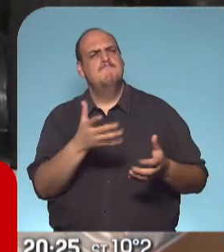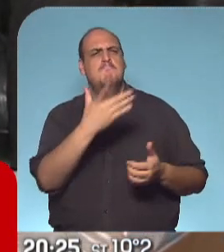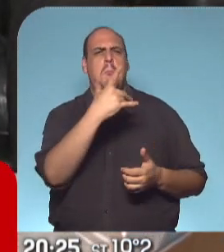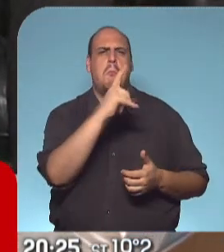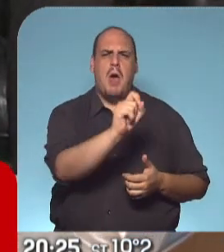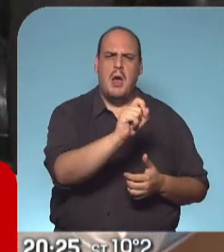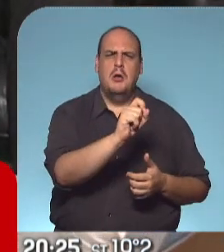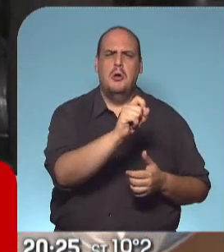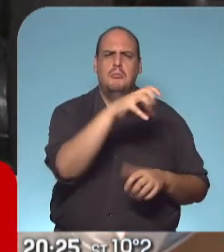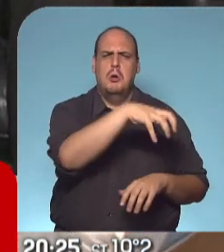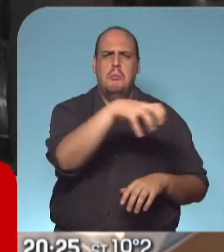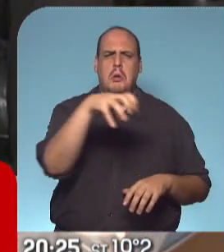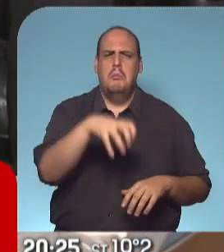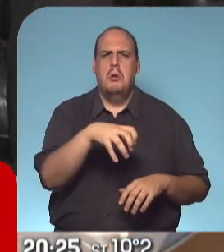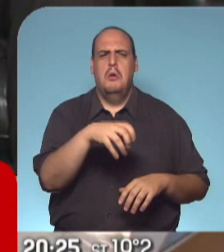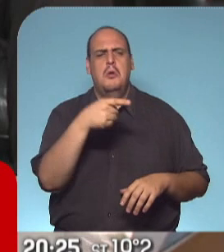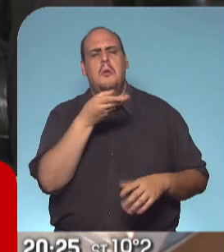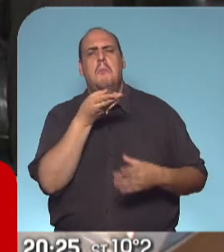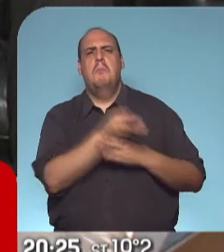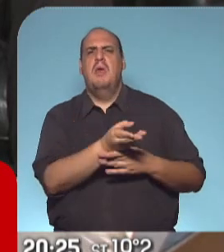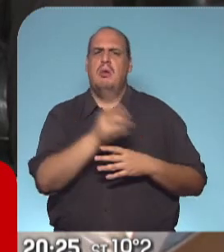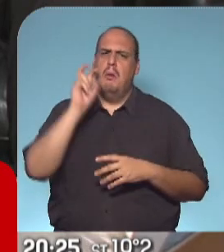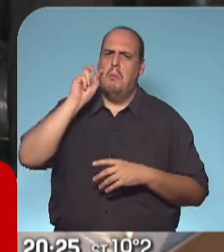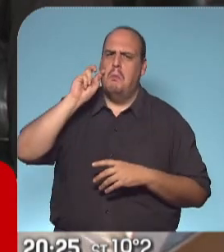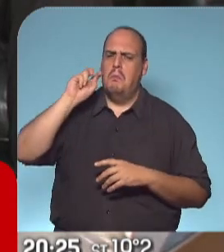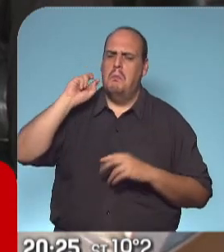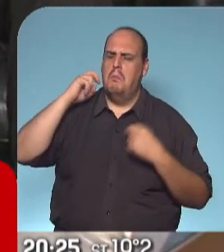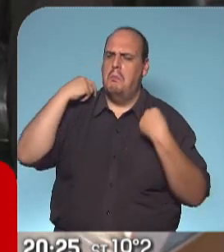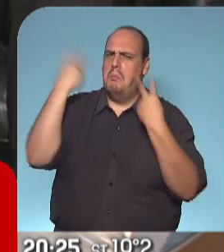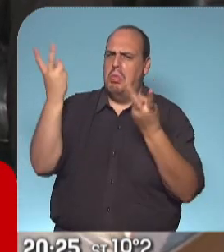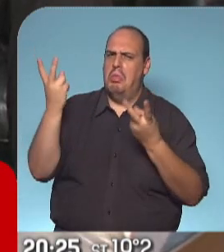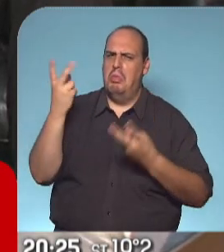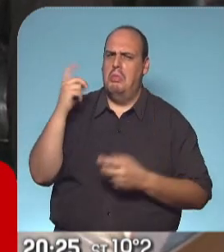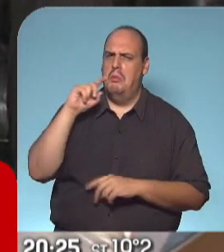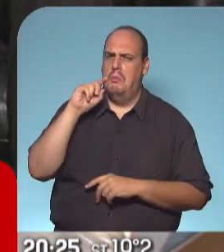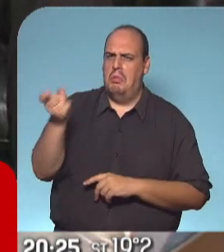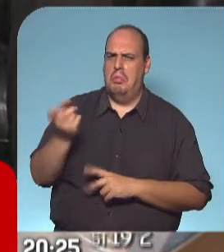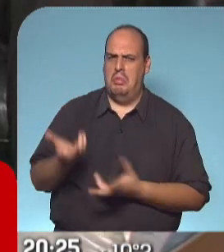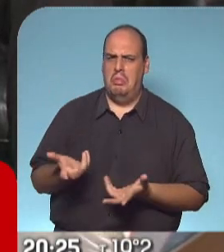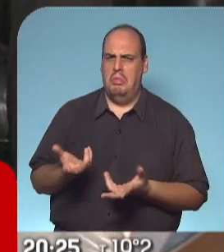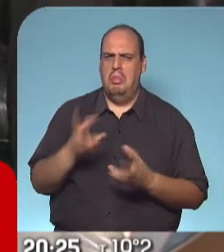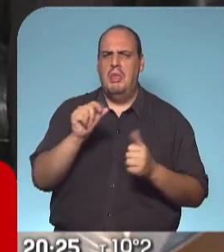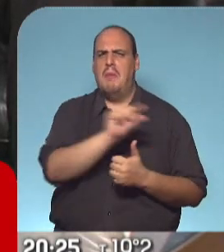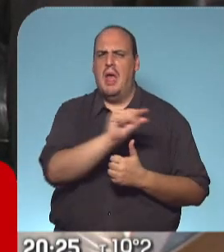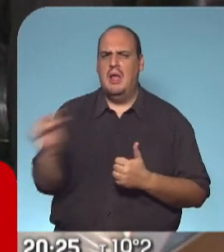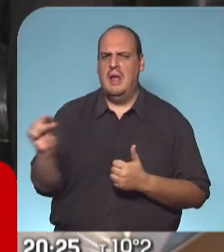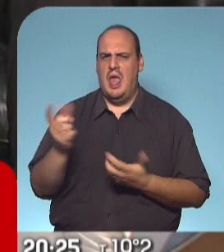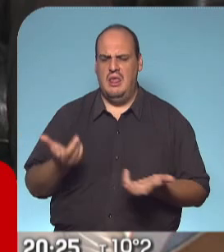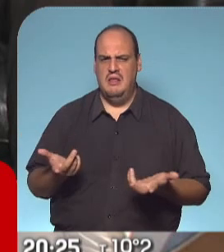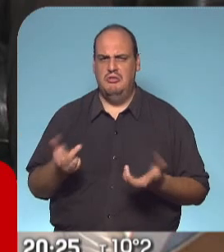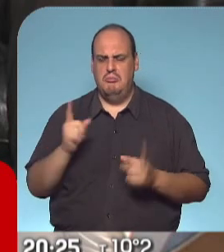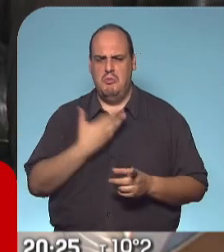bancos que no están cumpliendo una función en cuanto a facilitar esa circulación de dinero con los créditos que el mismo